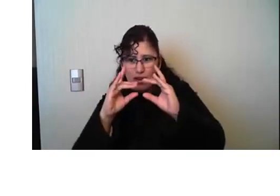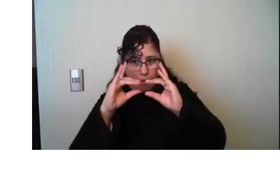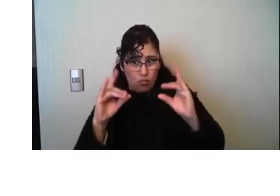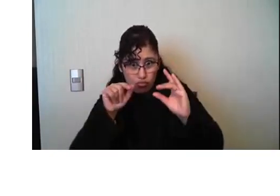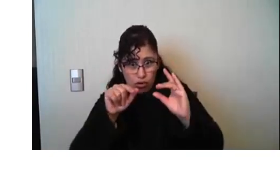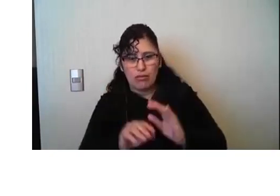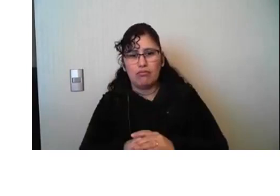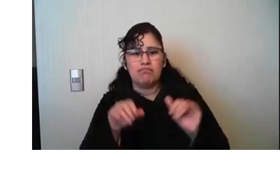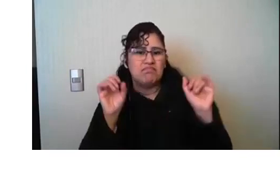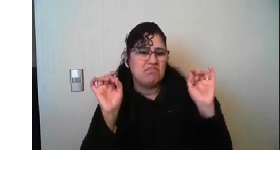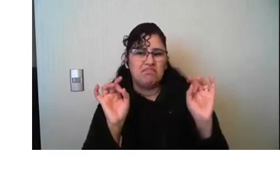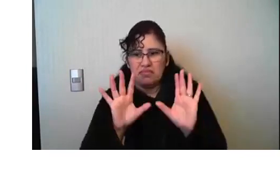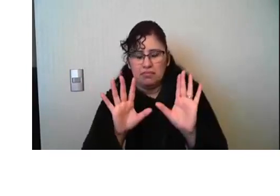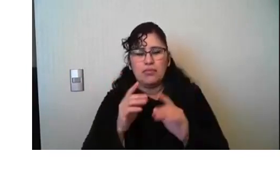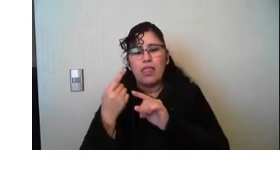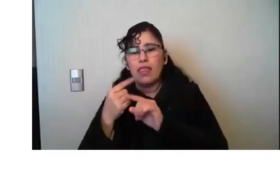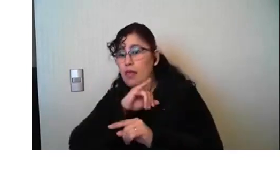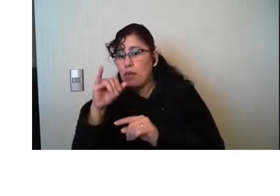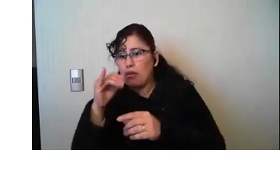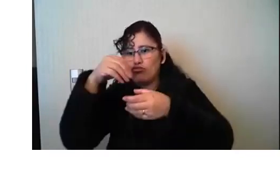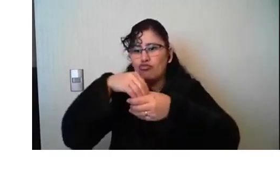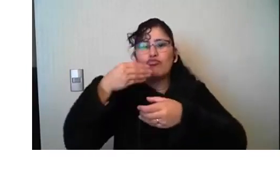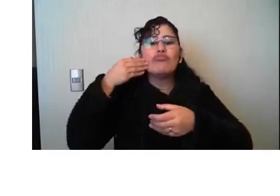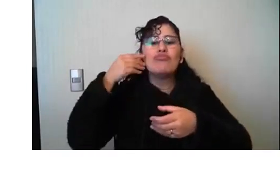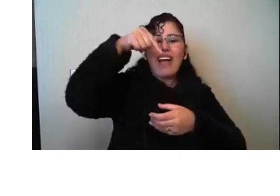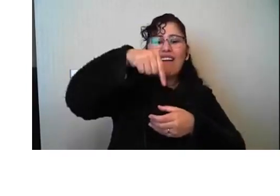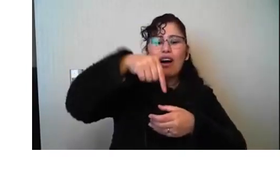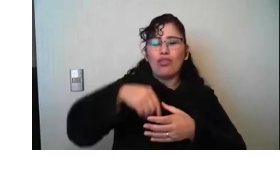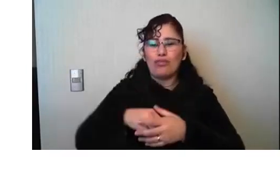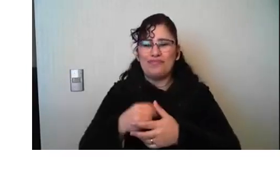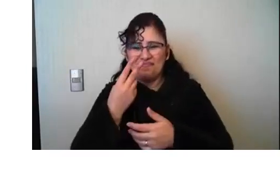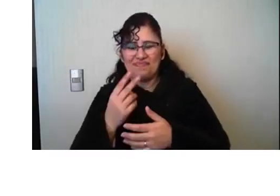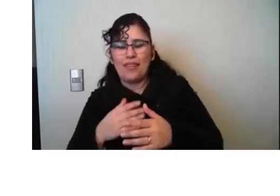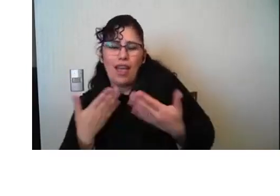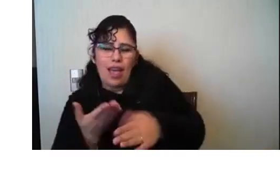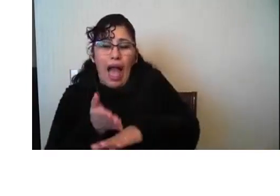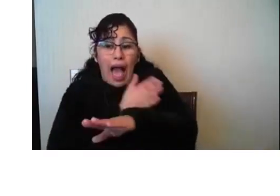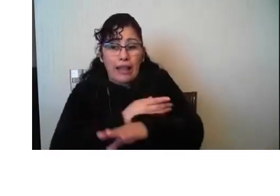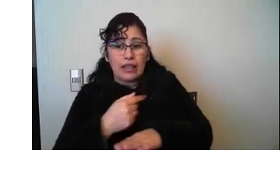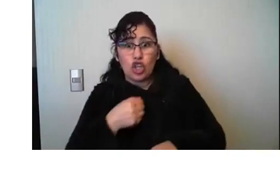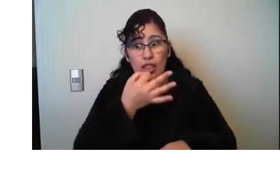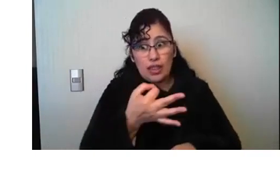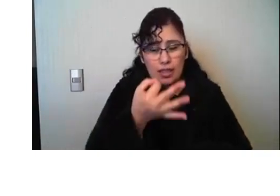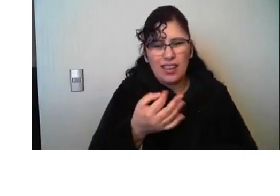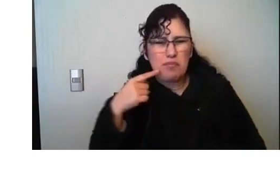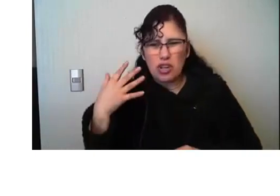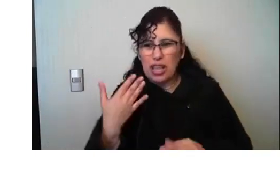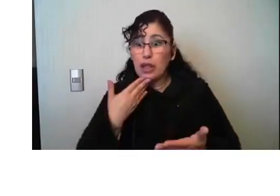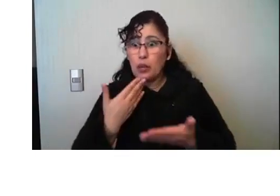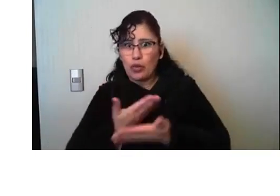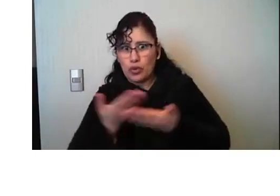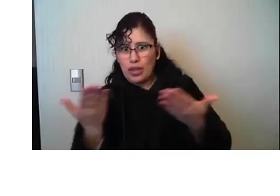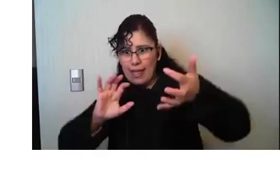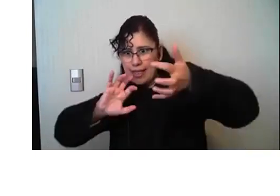Aparece nuevamente la médula espinal. Es por eso que yo le he dicho que para asociar estos circuitos, la materia de